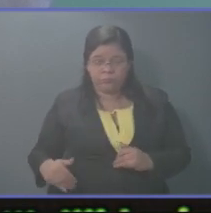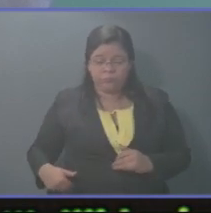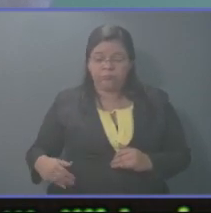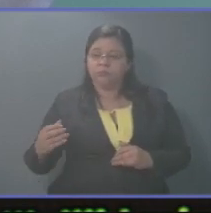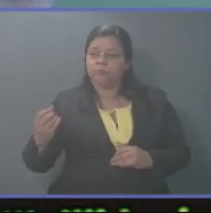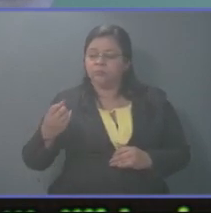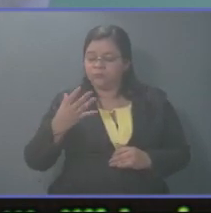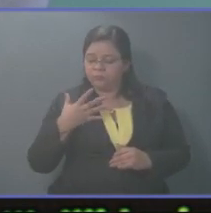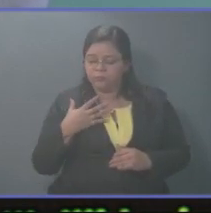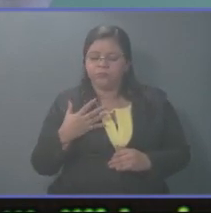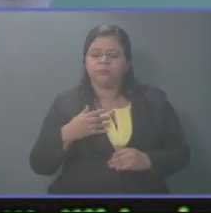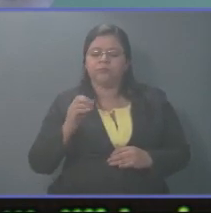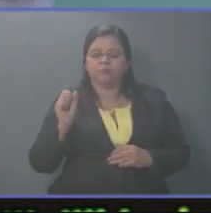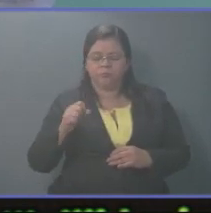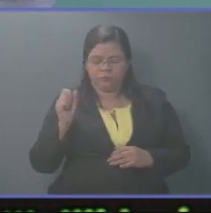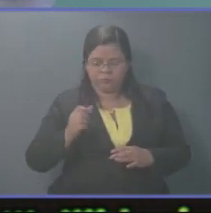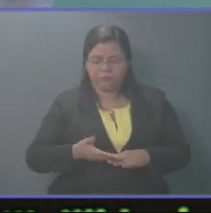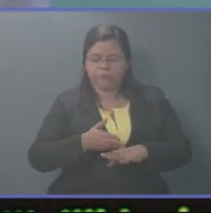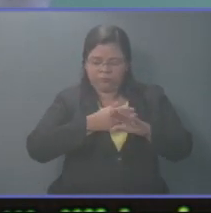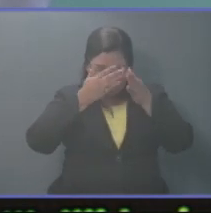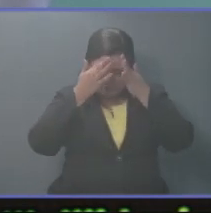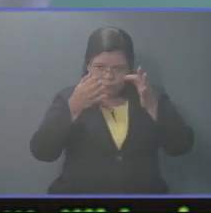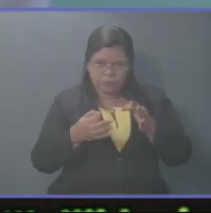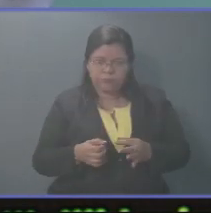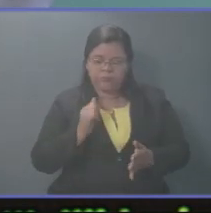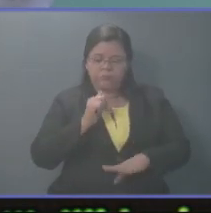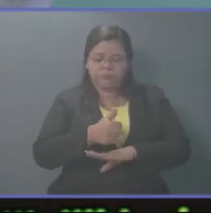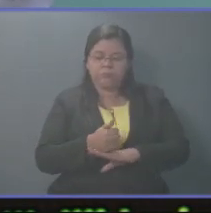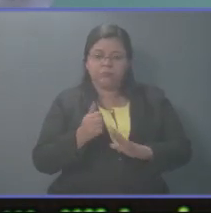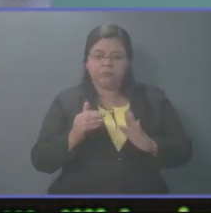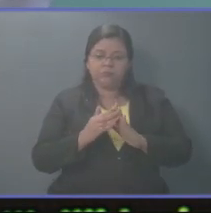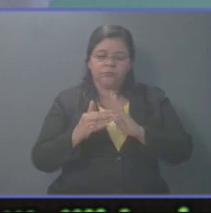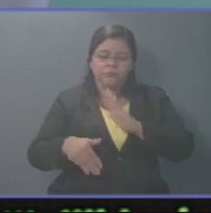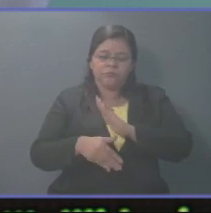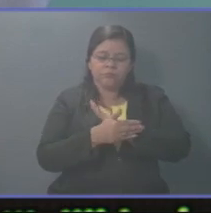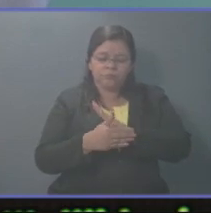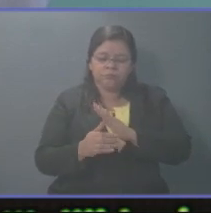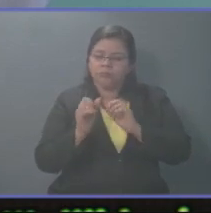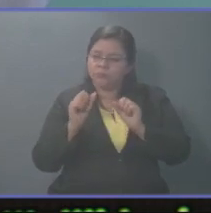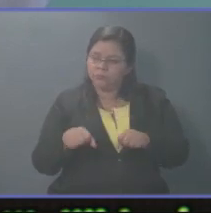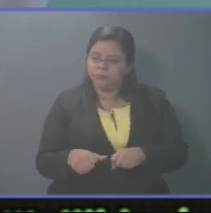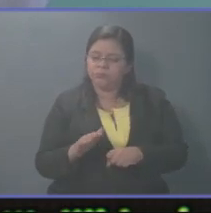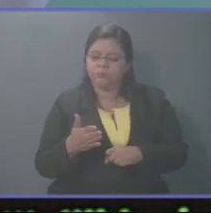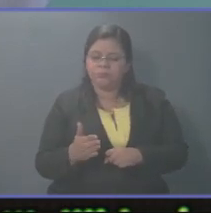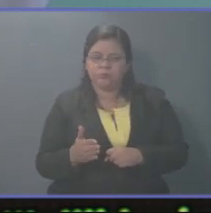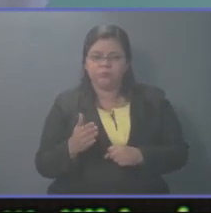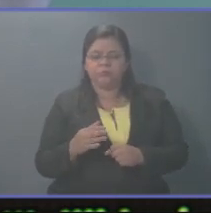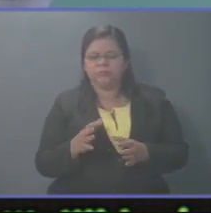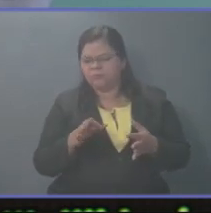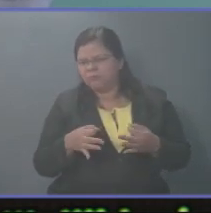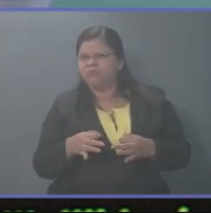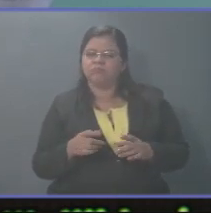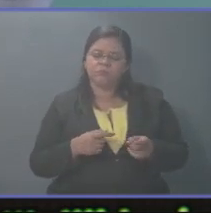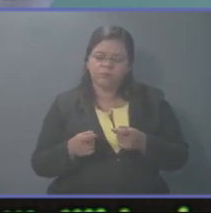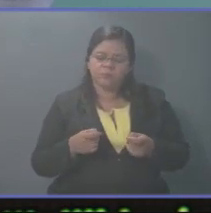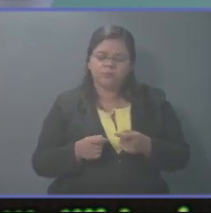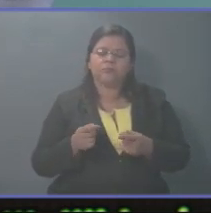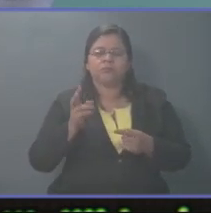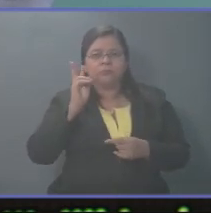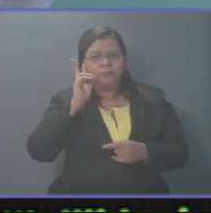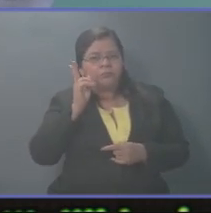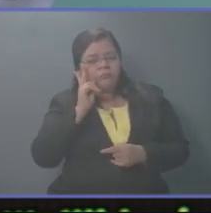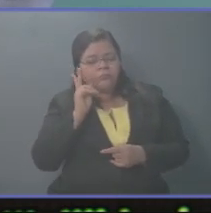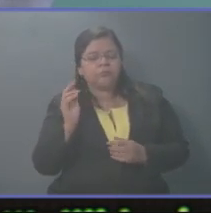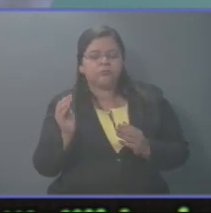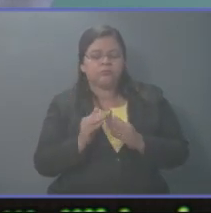bien cita una sentencia en la que establece que la jurisprudencia puede utilizarse como parámetro de control, esto implica que también